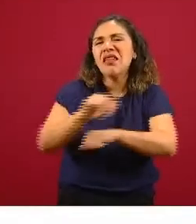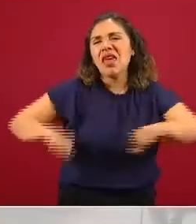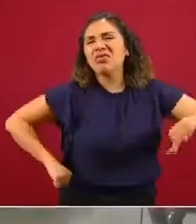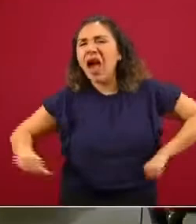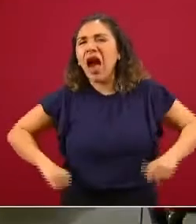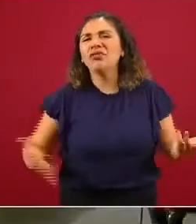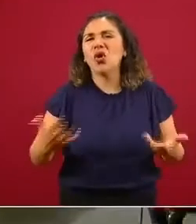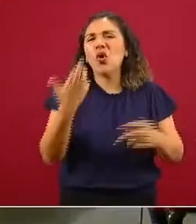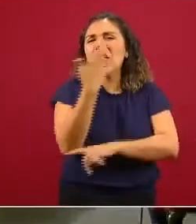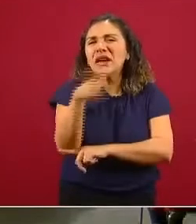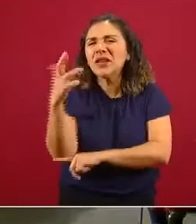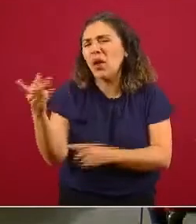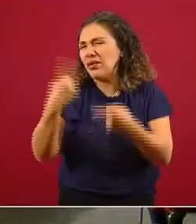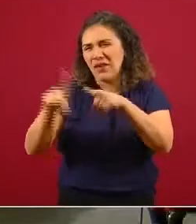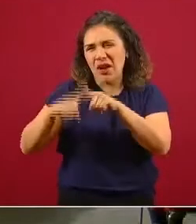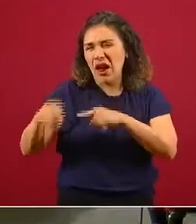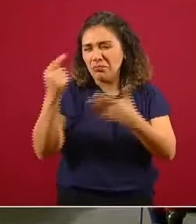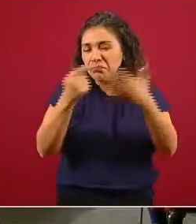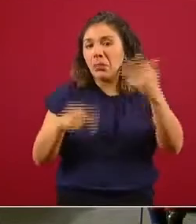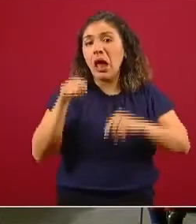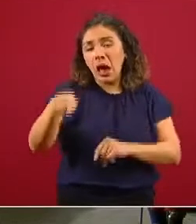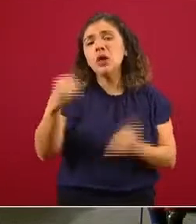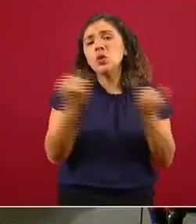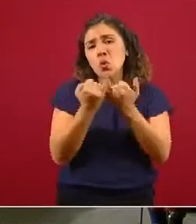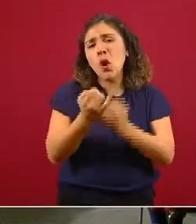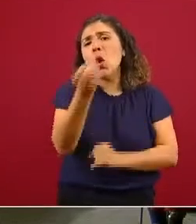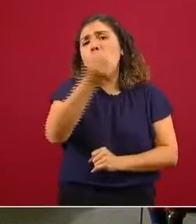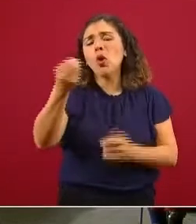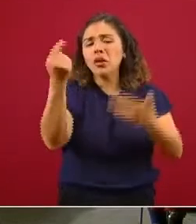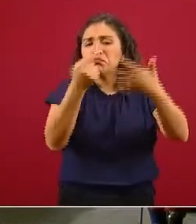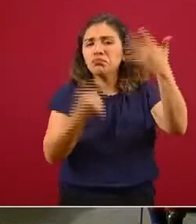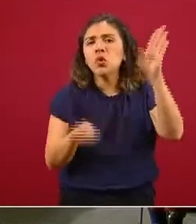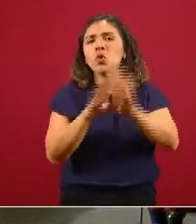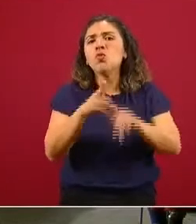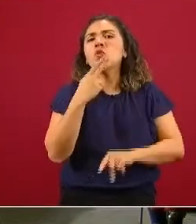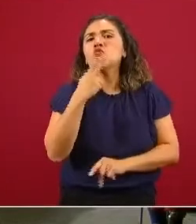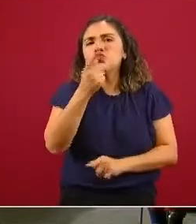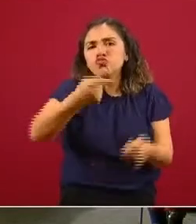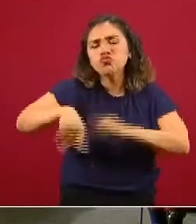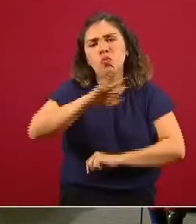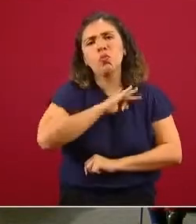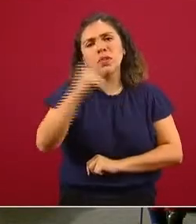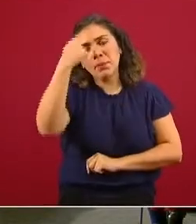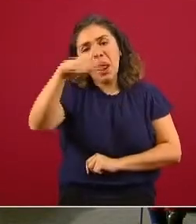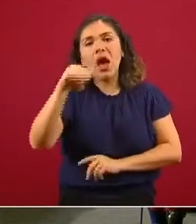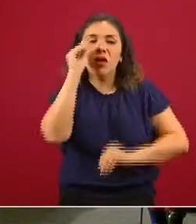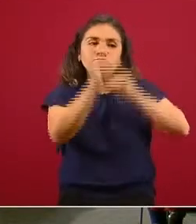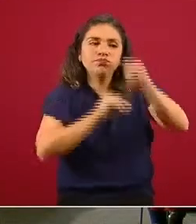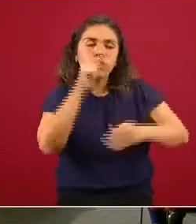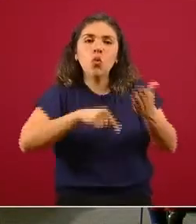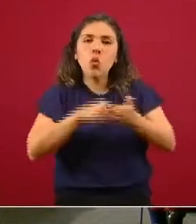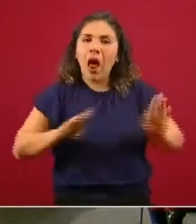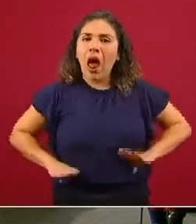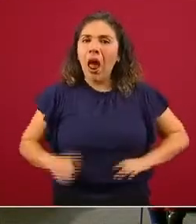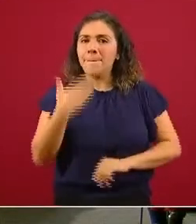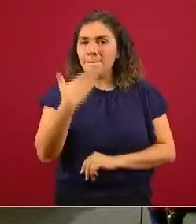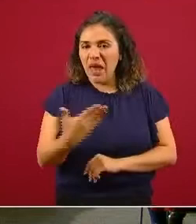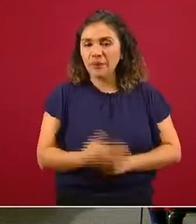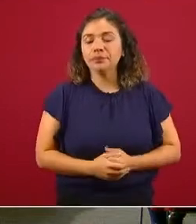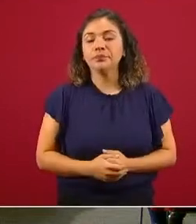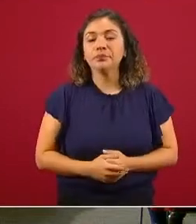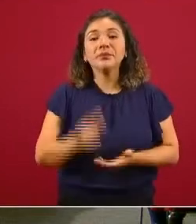teatros, restaurantes, etcétera, es un lineamiento de uso técnico para acondicionar y tener ciertas